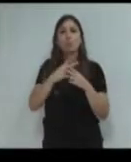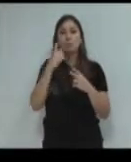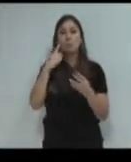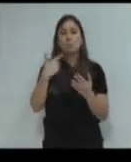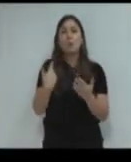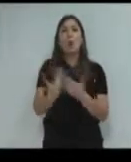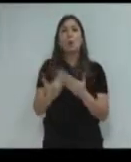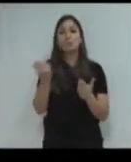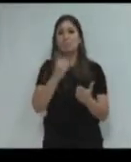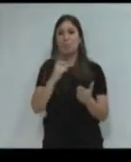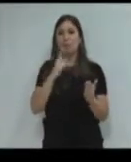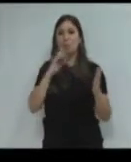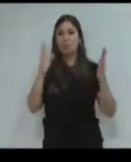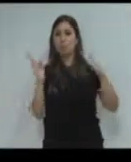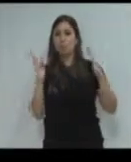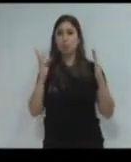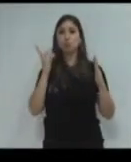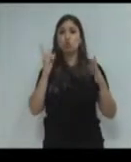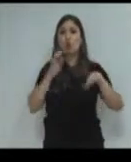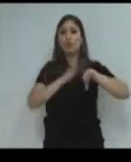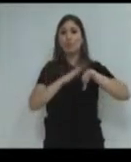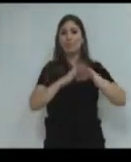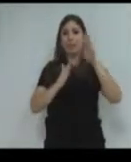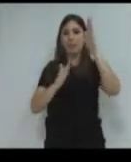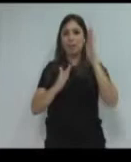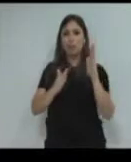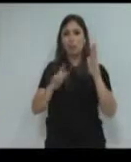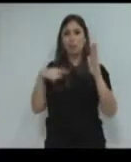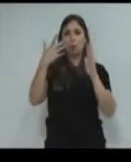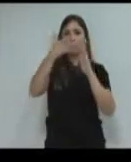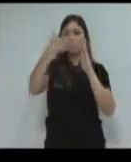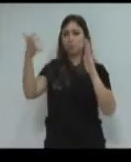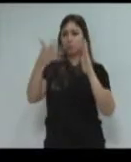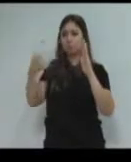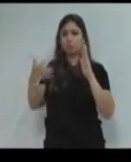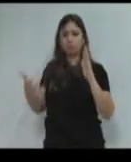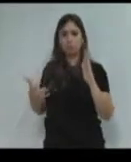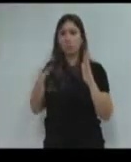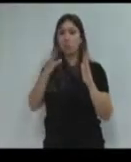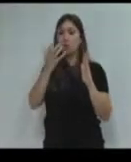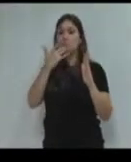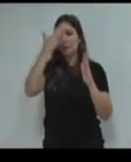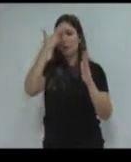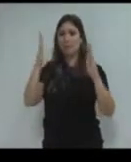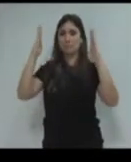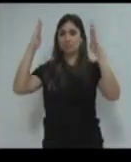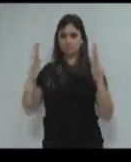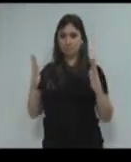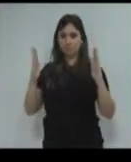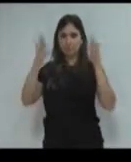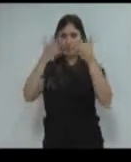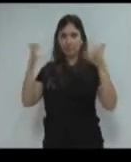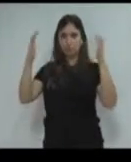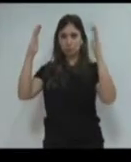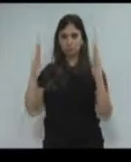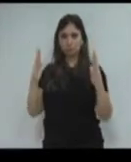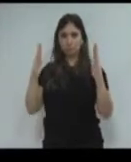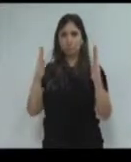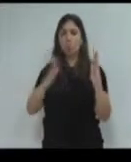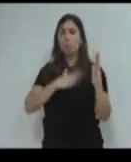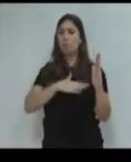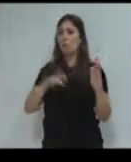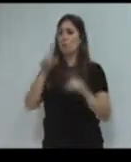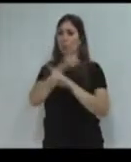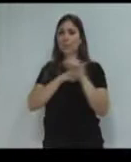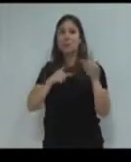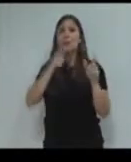justificado a ambos lados, solo justificado a la izquierda, porque la justificación a ambos lados lo que puede hacer es alterar la separación